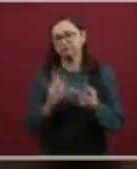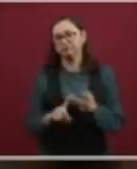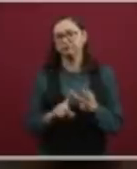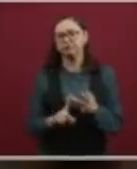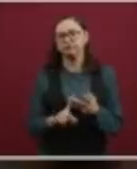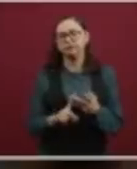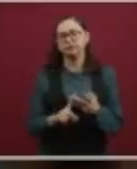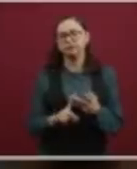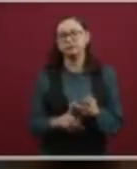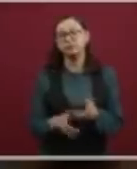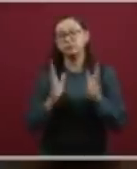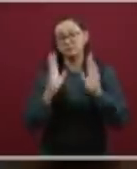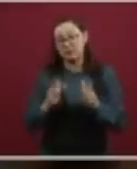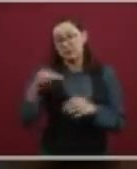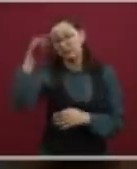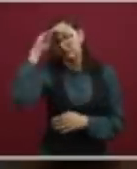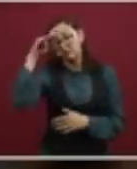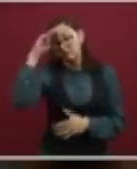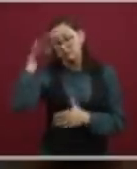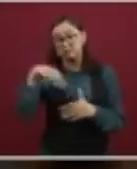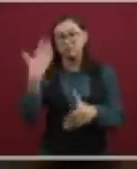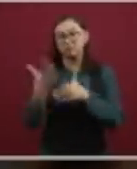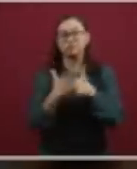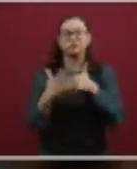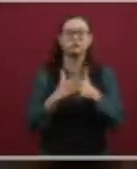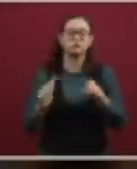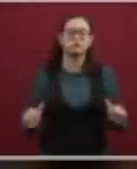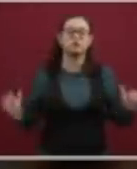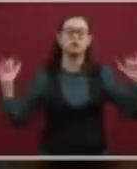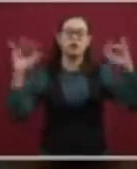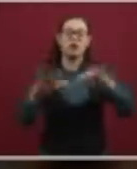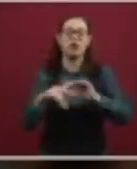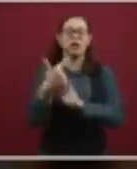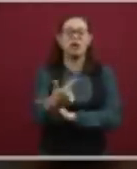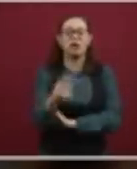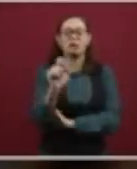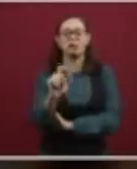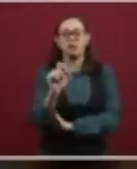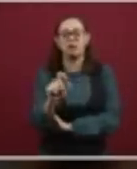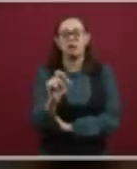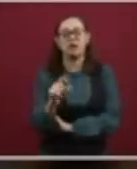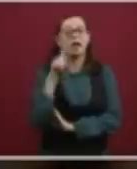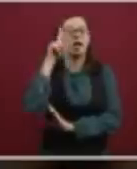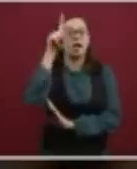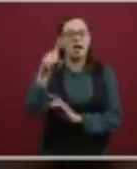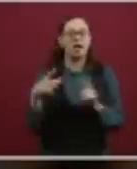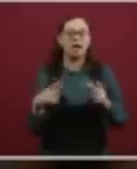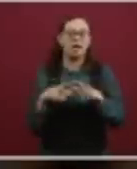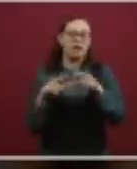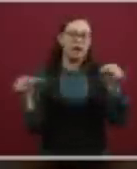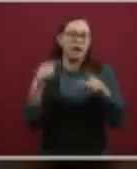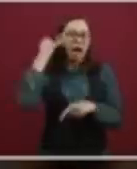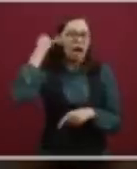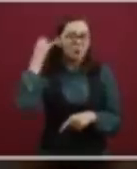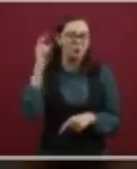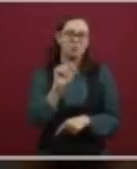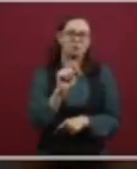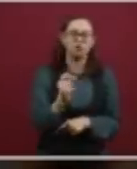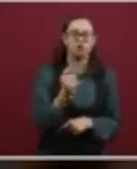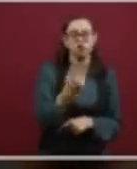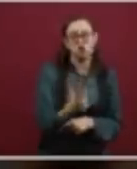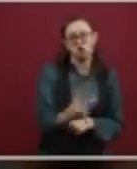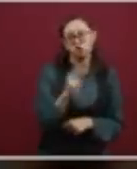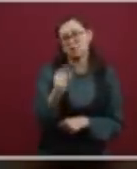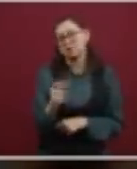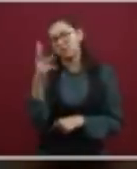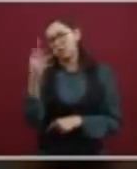determinó usted, ya analizó su participación en la cumbre del G20 en Osaka, Japón, a realizarse el 28 y 29 de